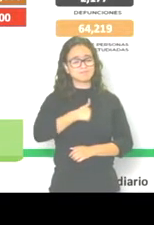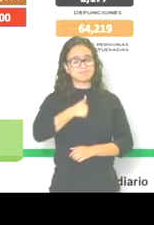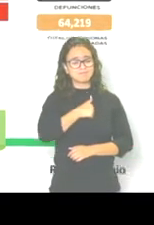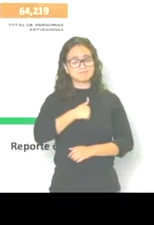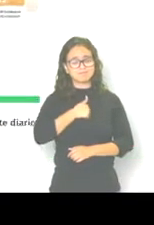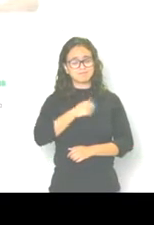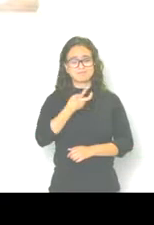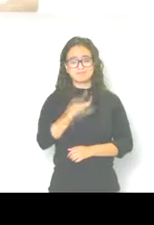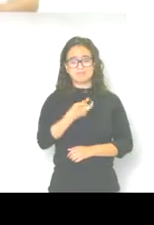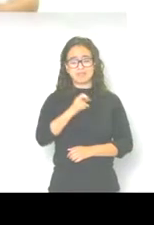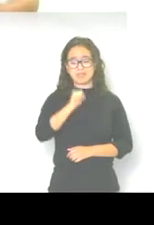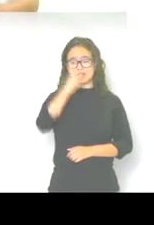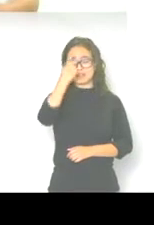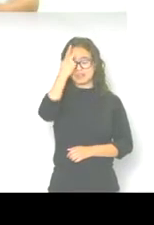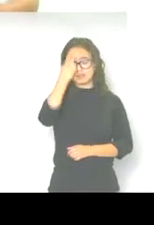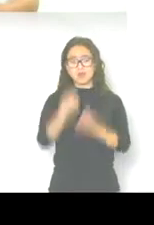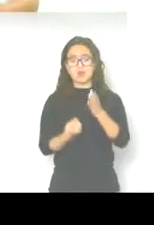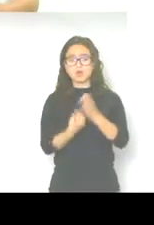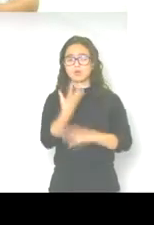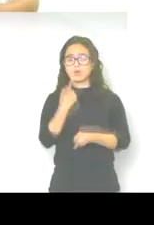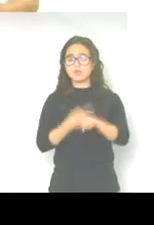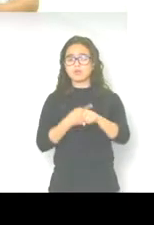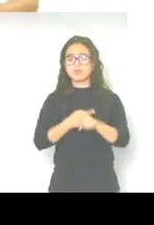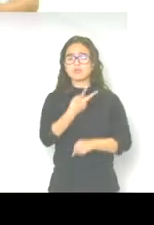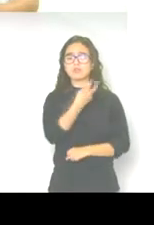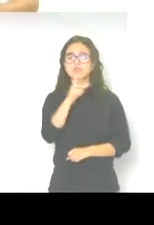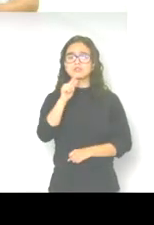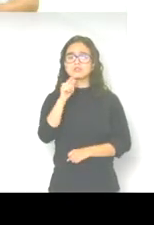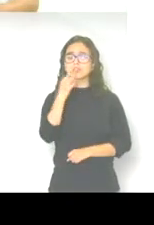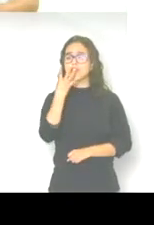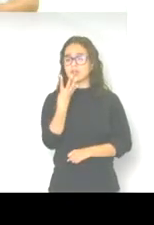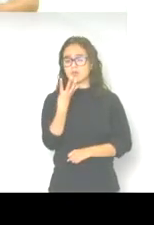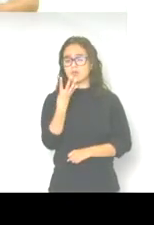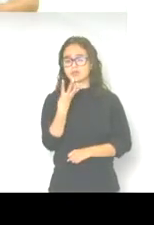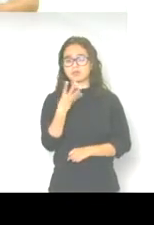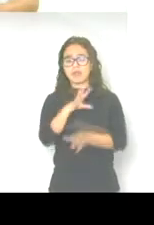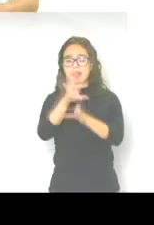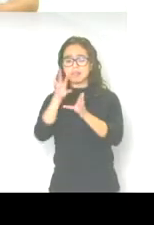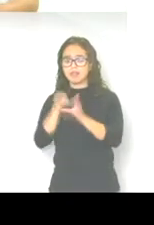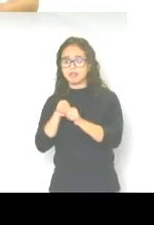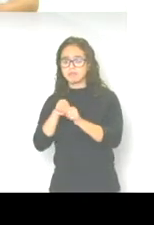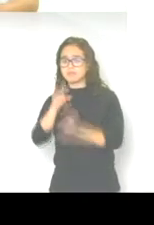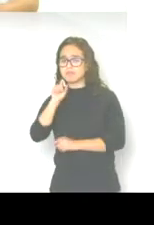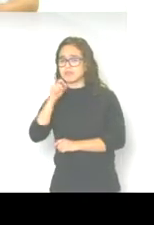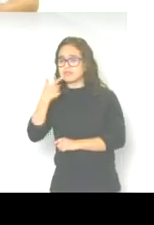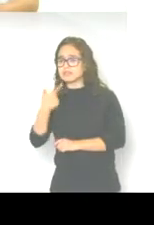en nuestro estado. Casos nuevos tenemos 274 y acumulados